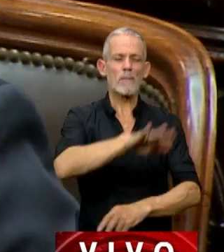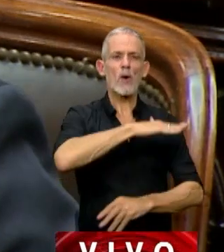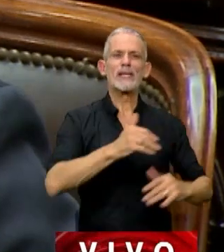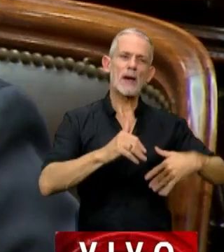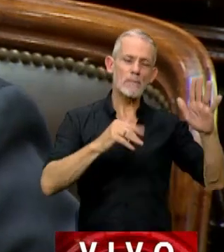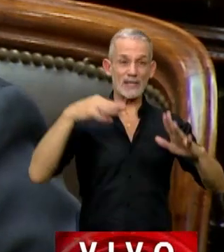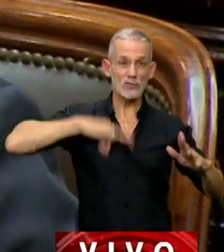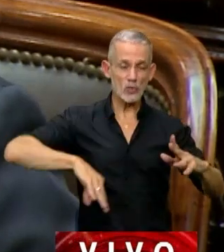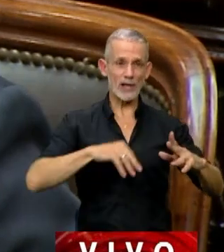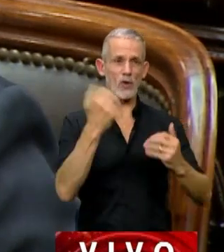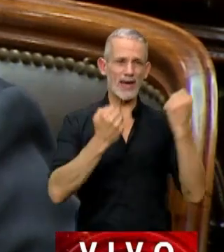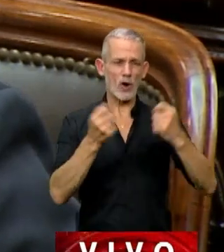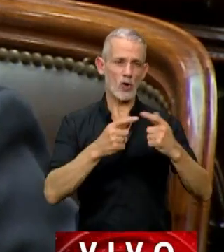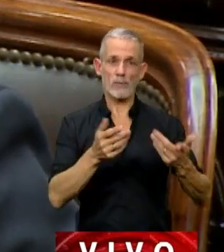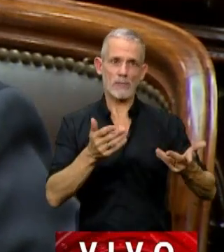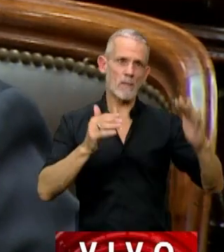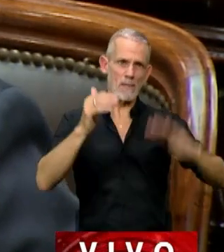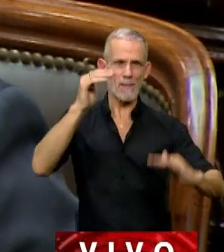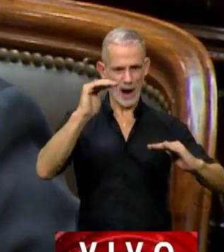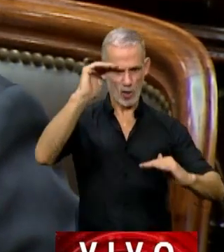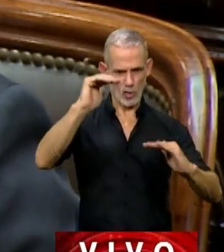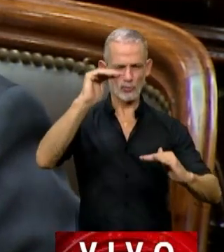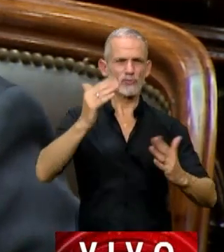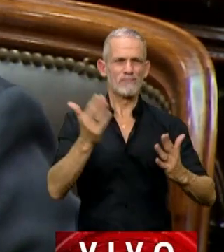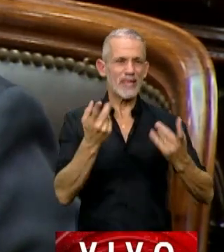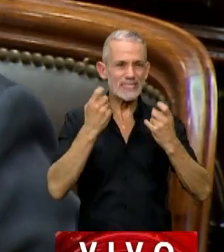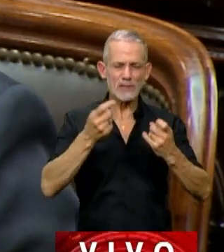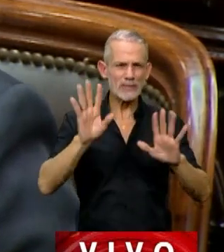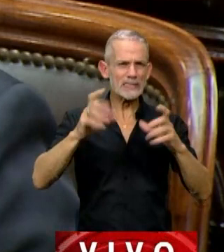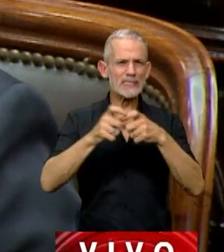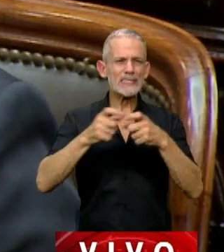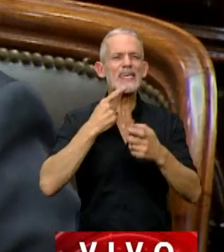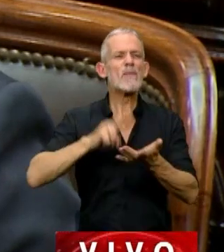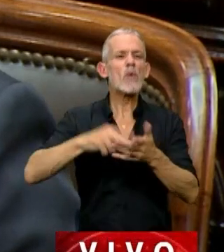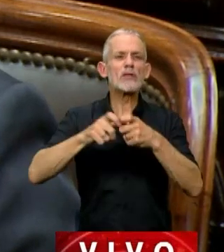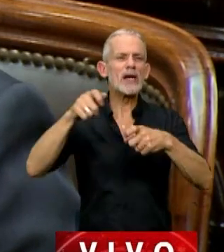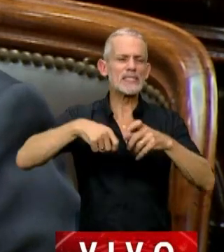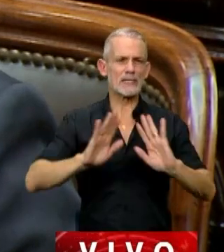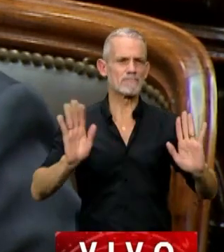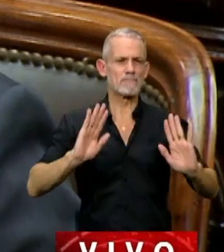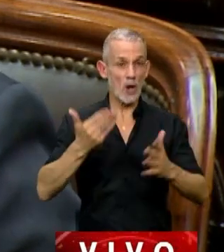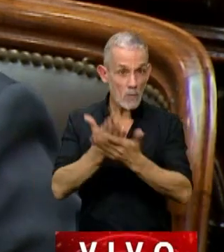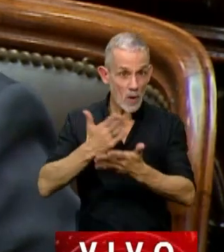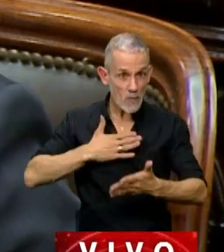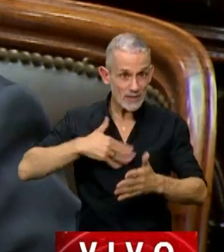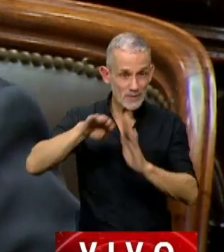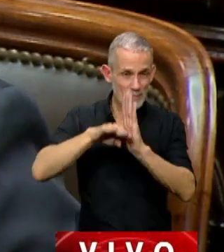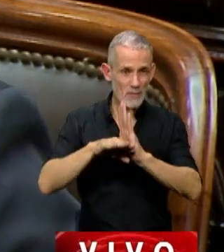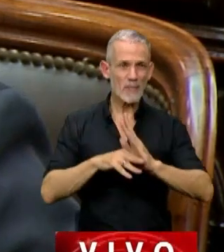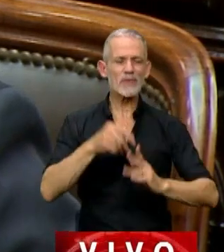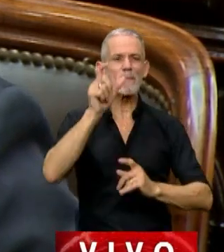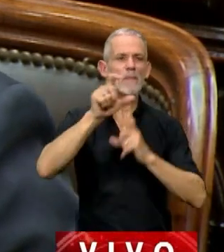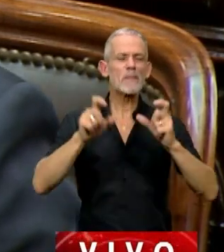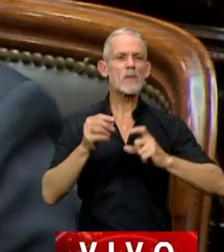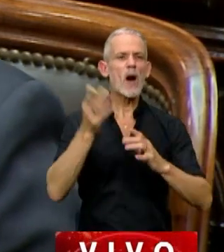que los salarios reales de la economía sean más bajos. Necesitamos eliminar el impuesto al cheque en nuestra propuesta, lograr que una porción mayor se